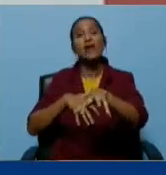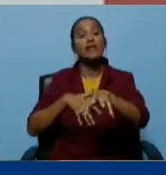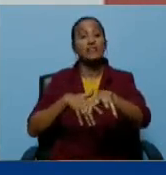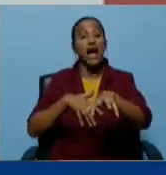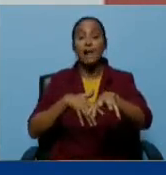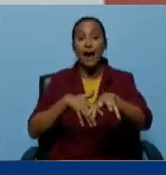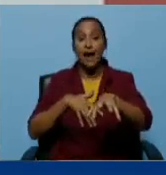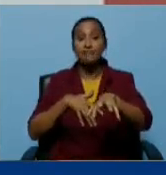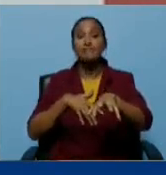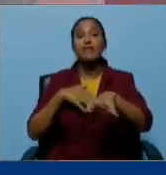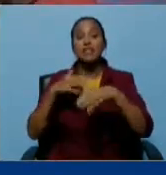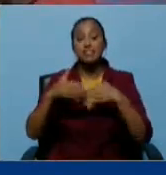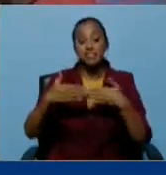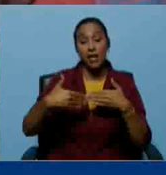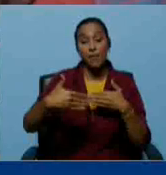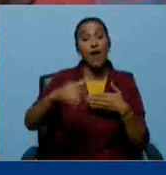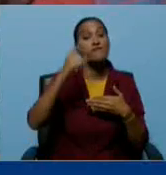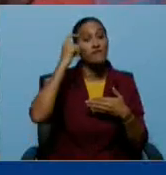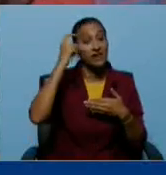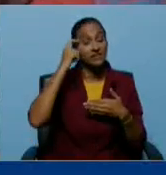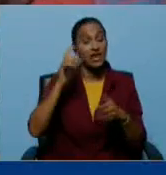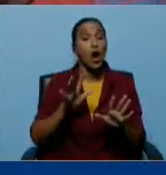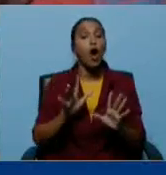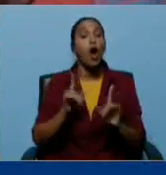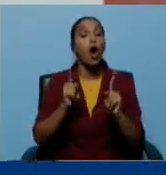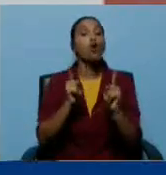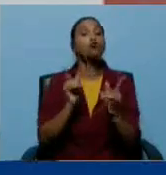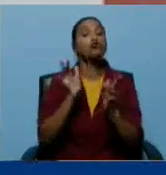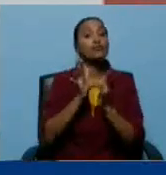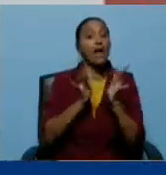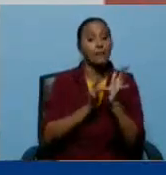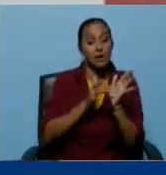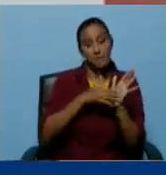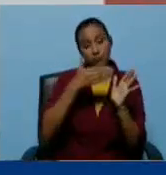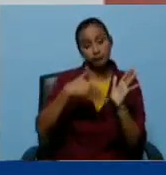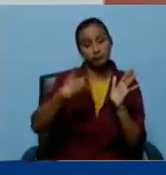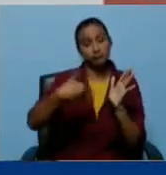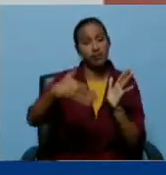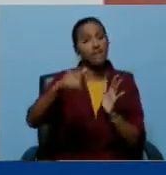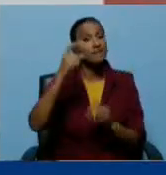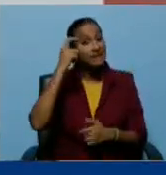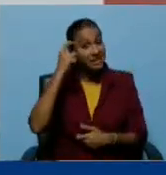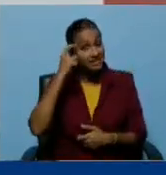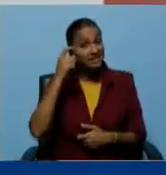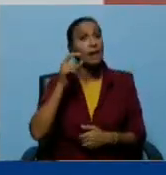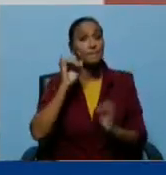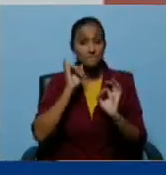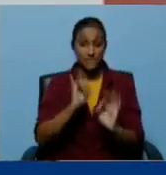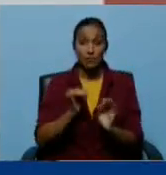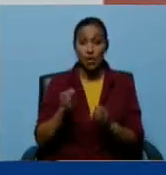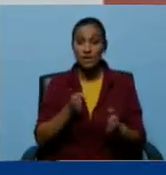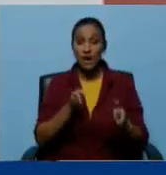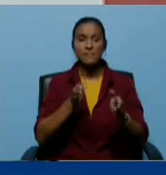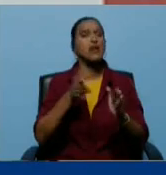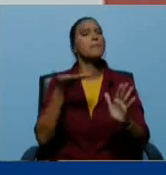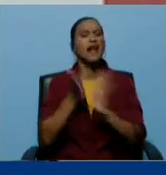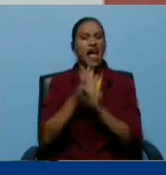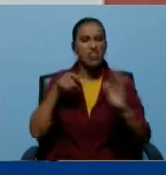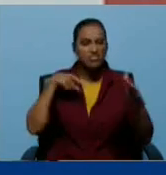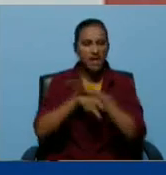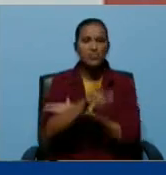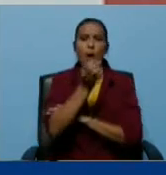abril. Estaban reconociendo la ruta que después recorrieron para asaltar Miraflores el 11 de